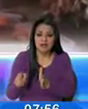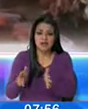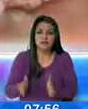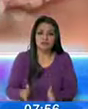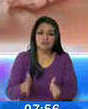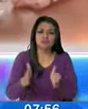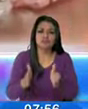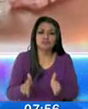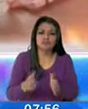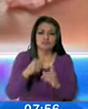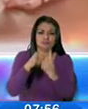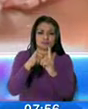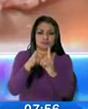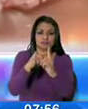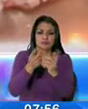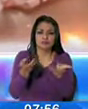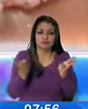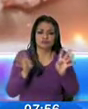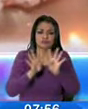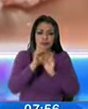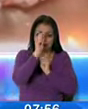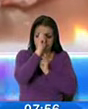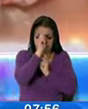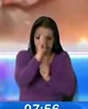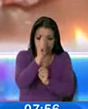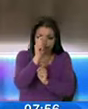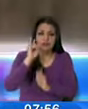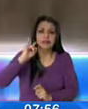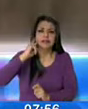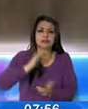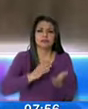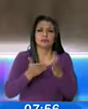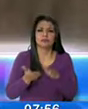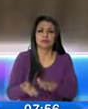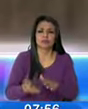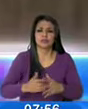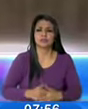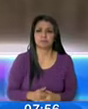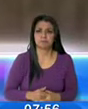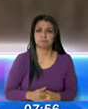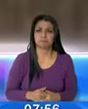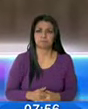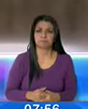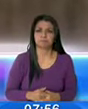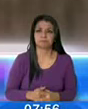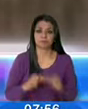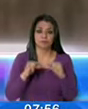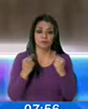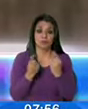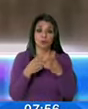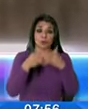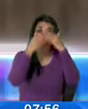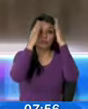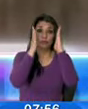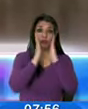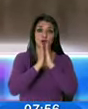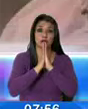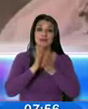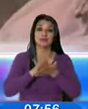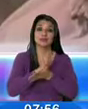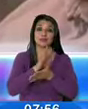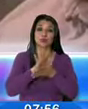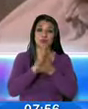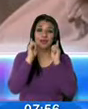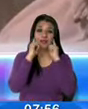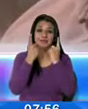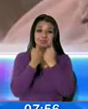capilla ardiente donde se rinde un homenaje póstumo a la menor. Dios te salve María. Allí un grupo de monjas de la escuela Santa Rosa, en